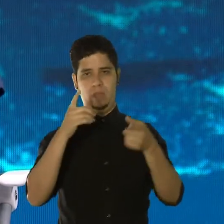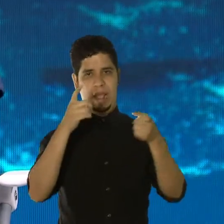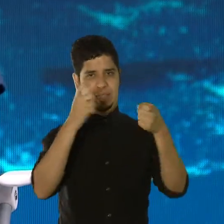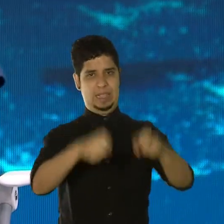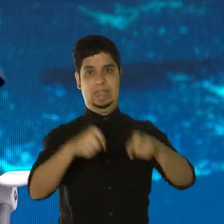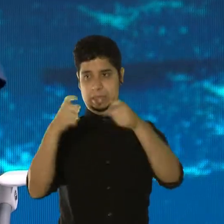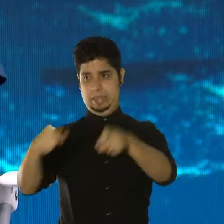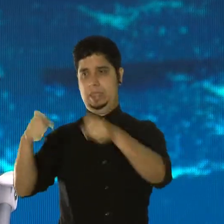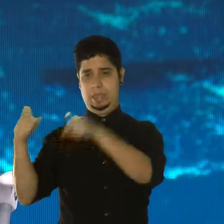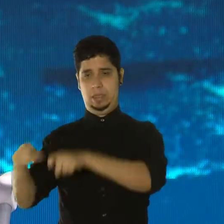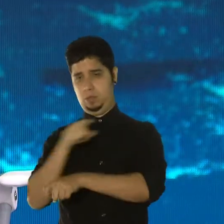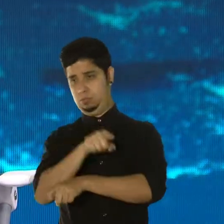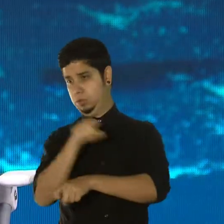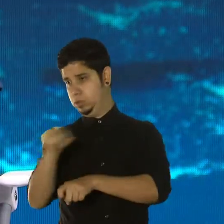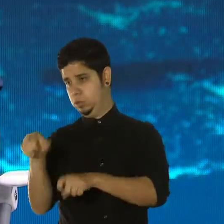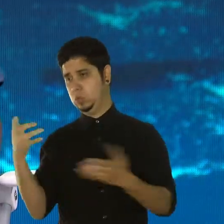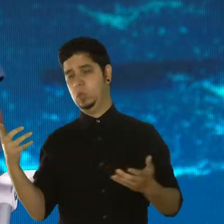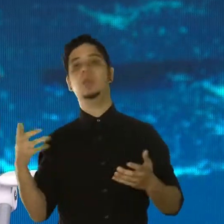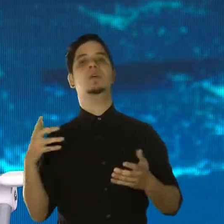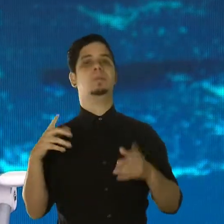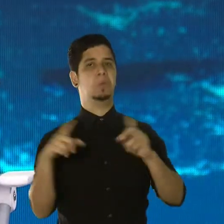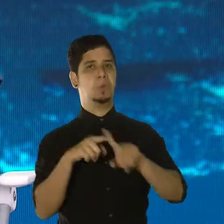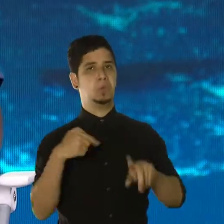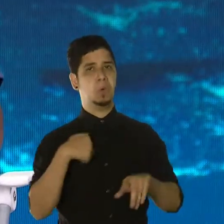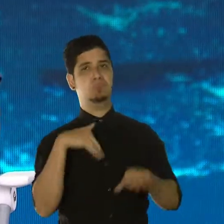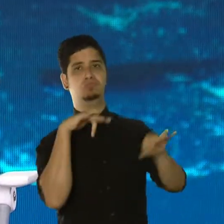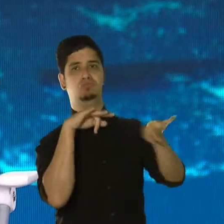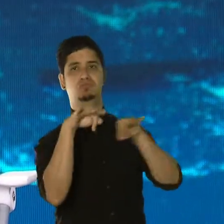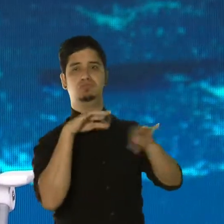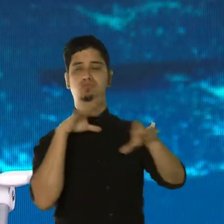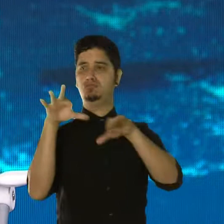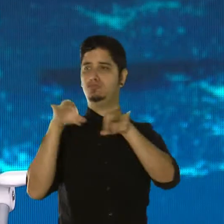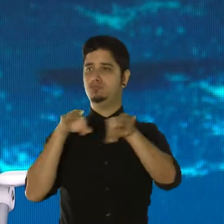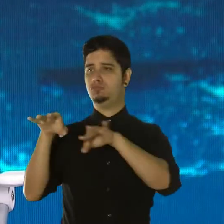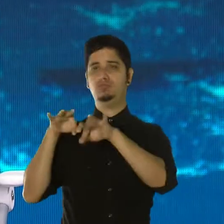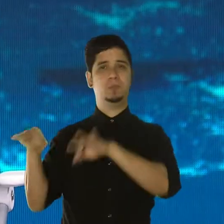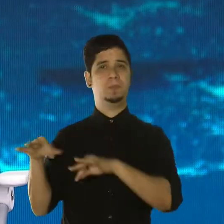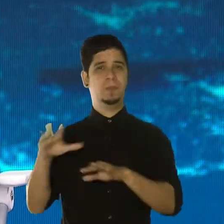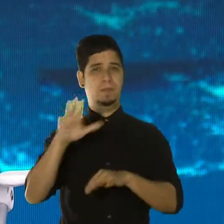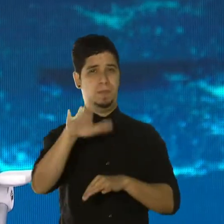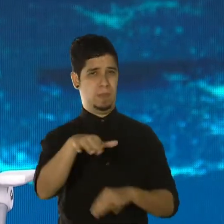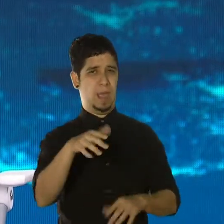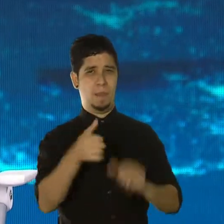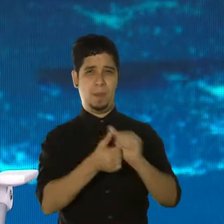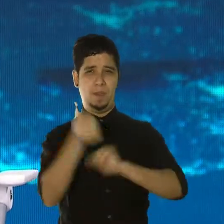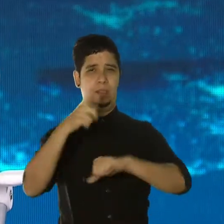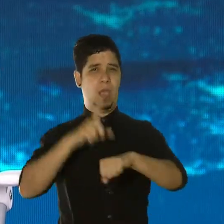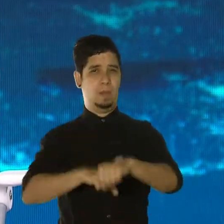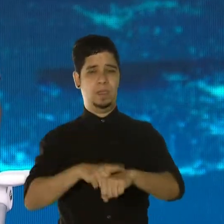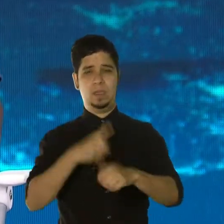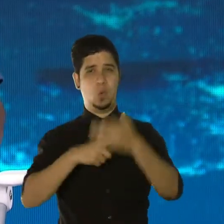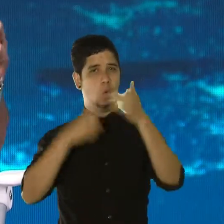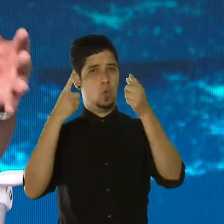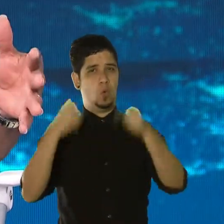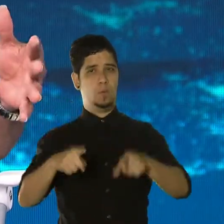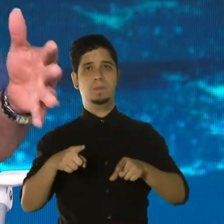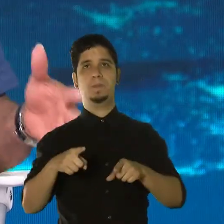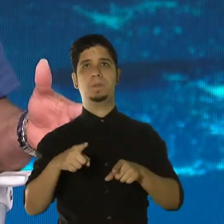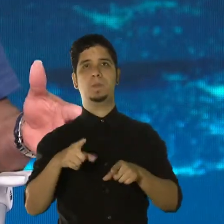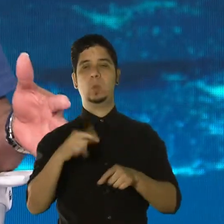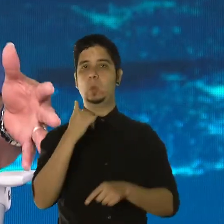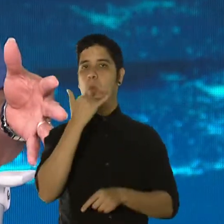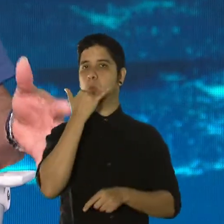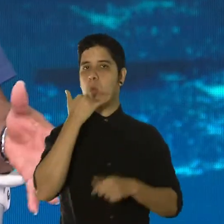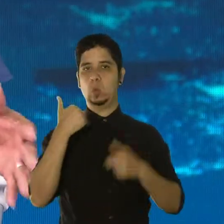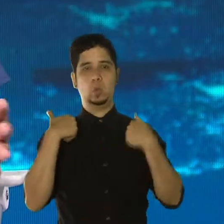alarmados, pero uno le explica que casi siempre, o la mayoría de las veces, es error